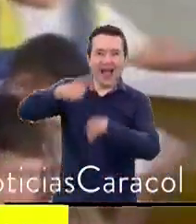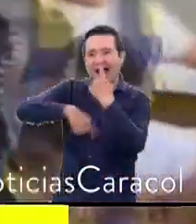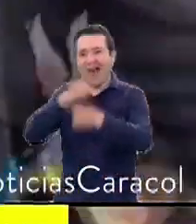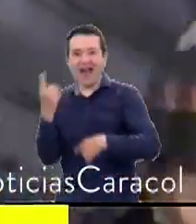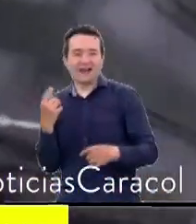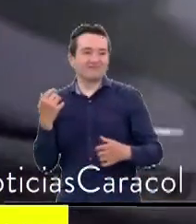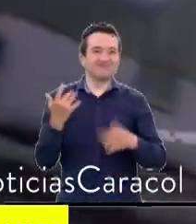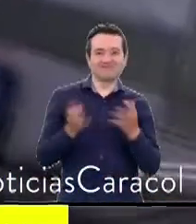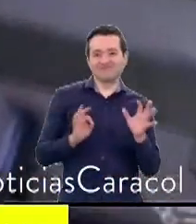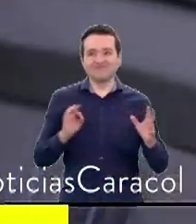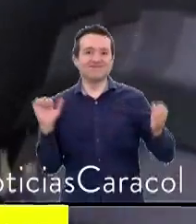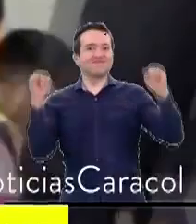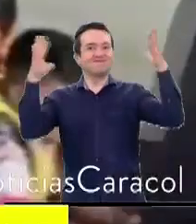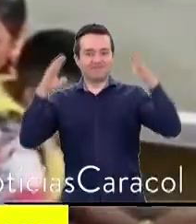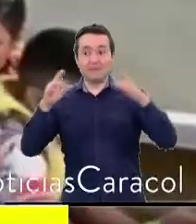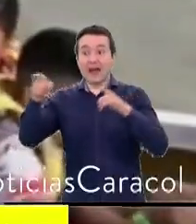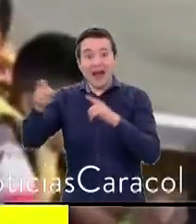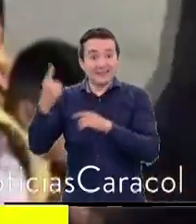contagiaron.